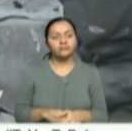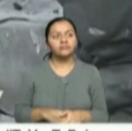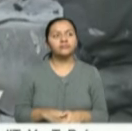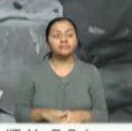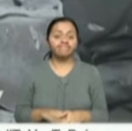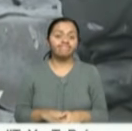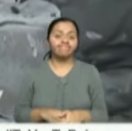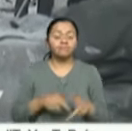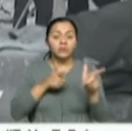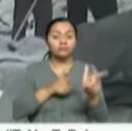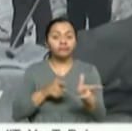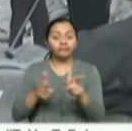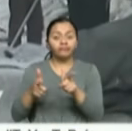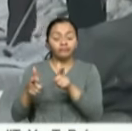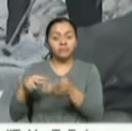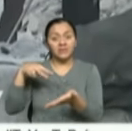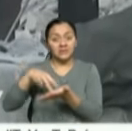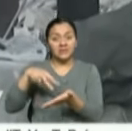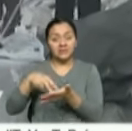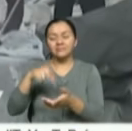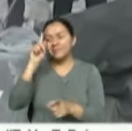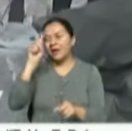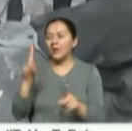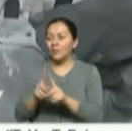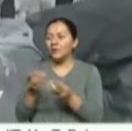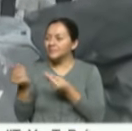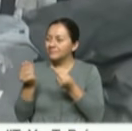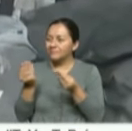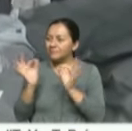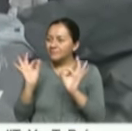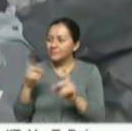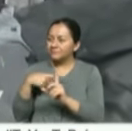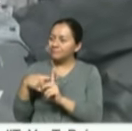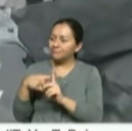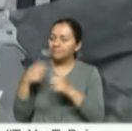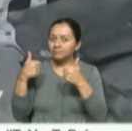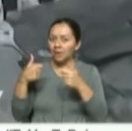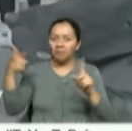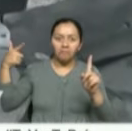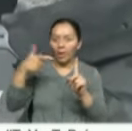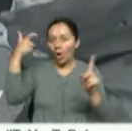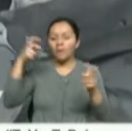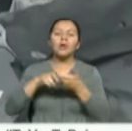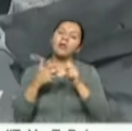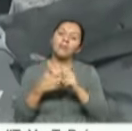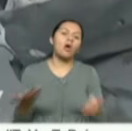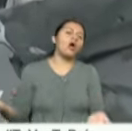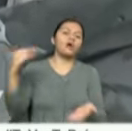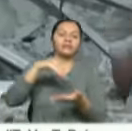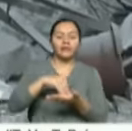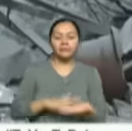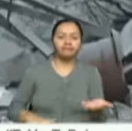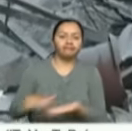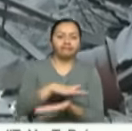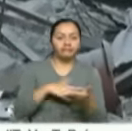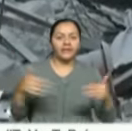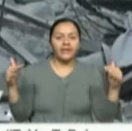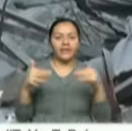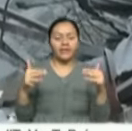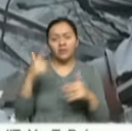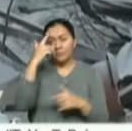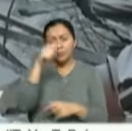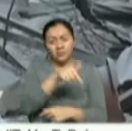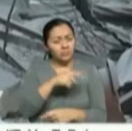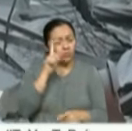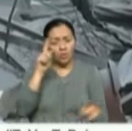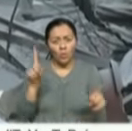El ejército sirio dio por concluida la tregua que regía desde hace una semana. Damasco acusa a los rebeldes de no respetar el acuerdo